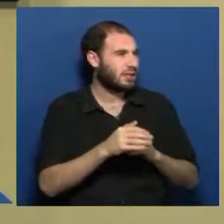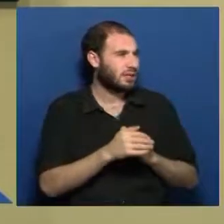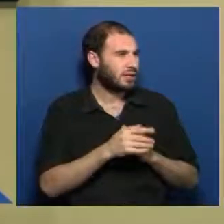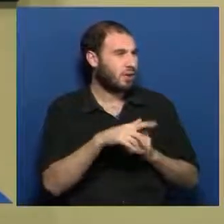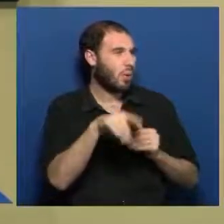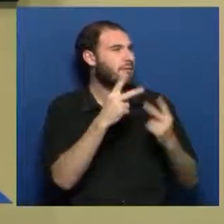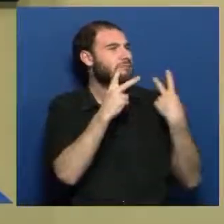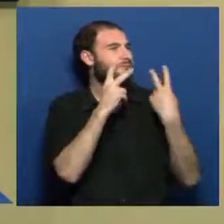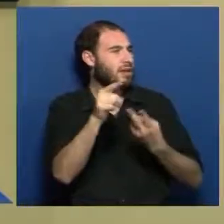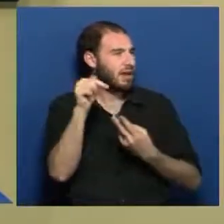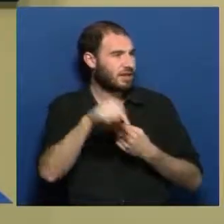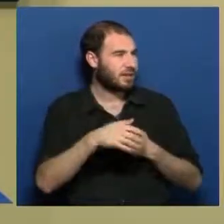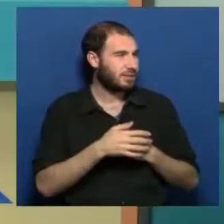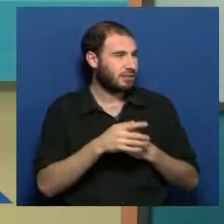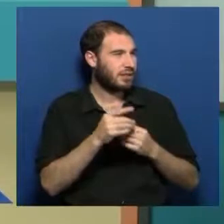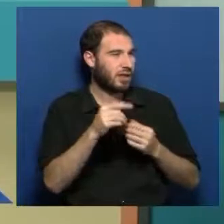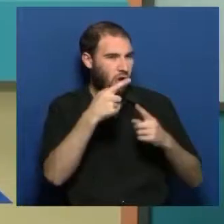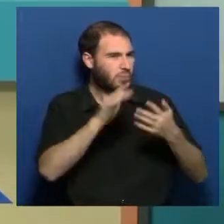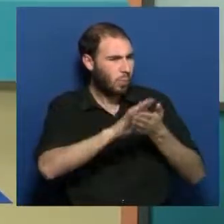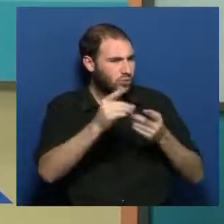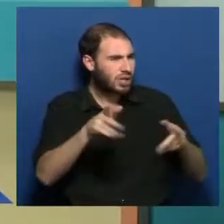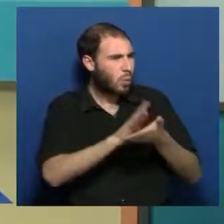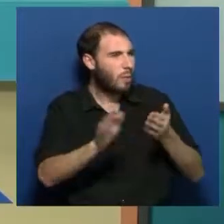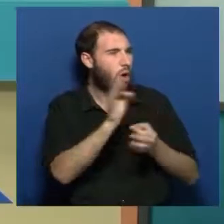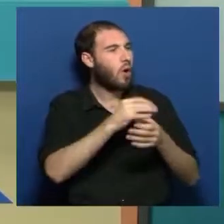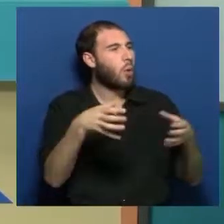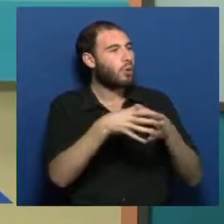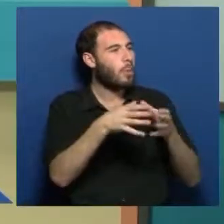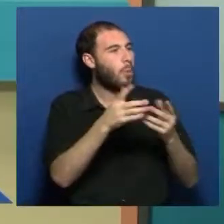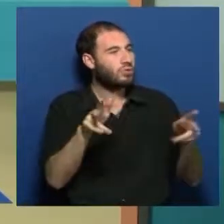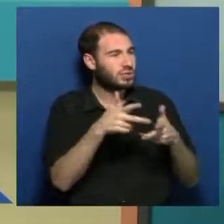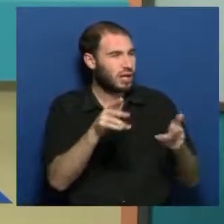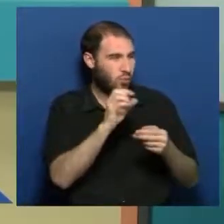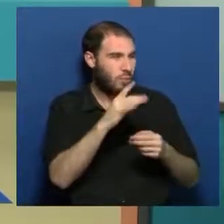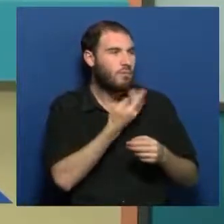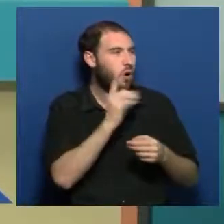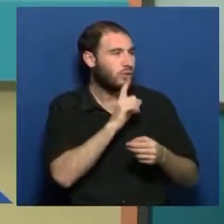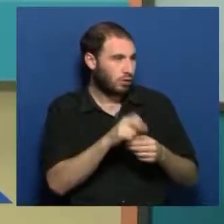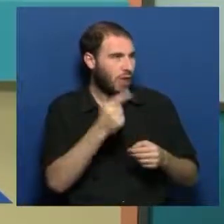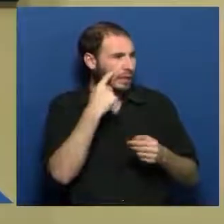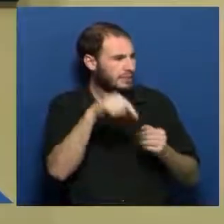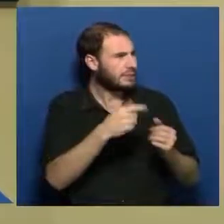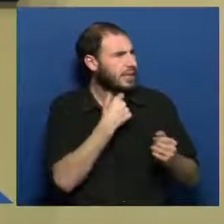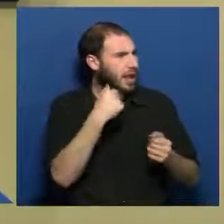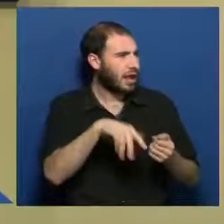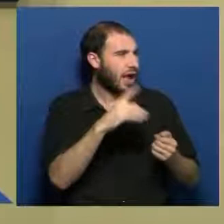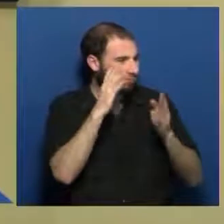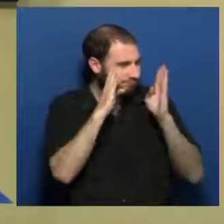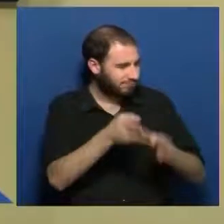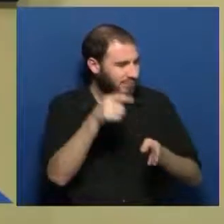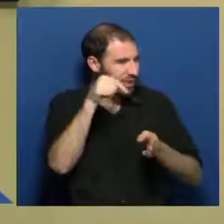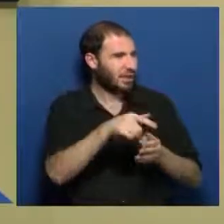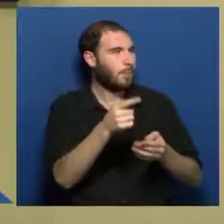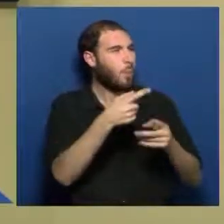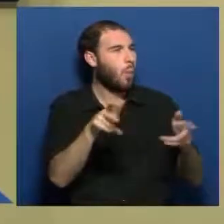ahí viajando, el descubrimiento de nueva música, o ya con la banda Fulton dijimos, bueno, esto es lo que queremos hacer, por acá viene la mano, queremos